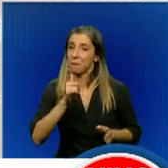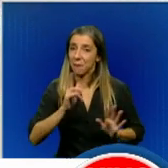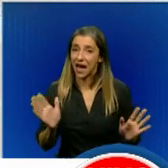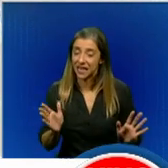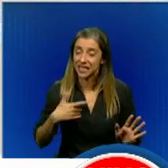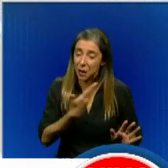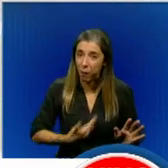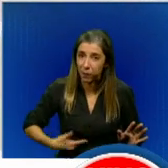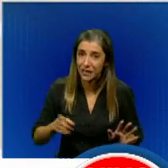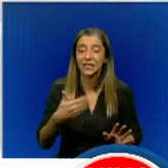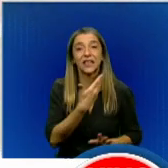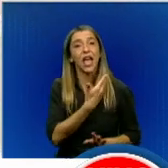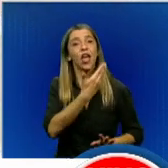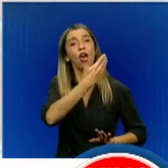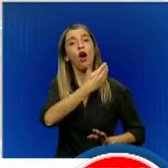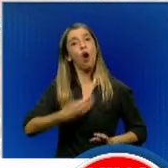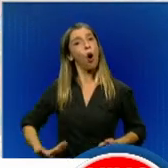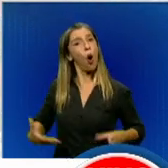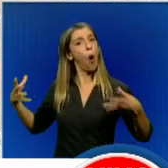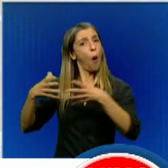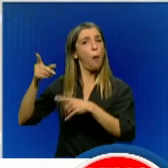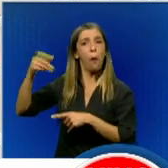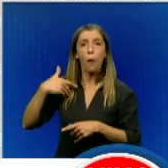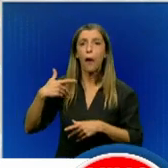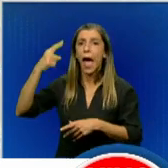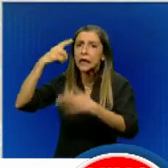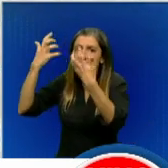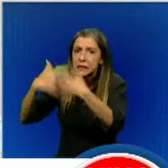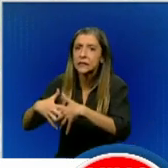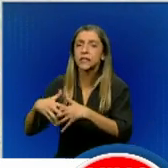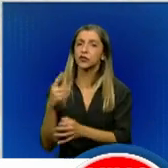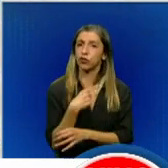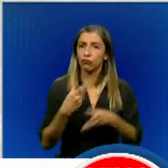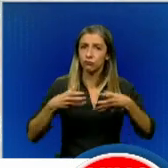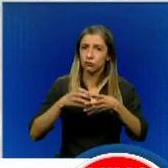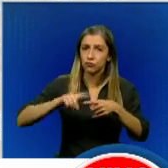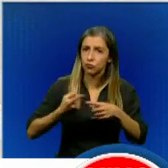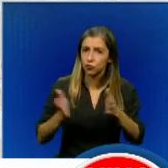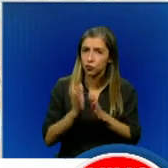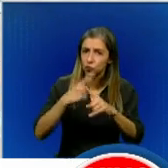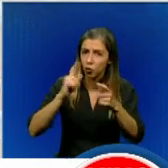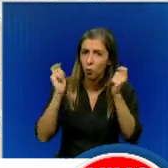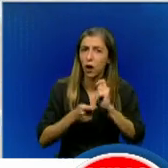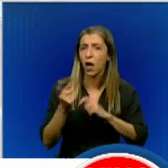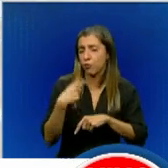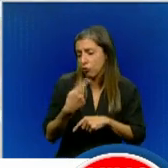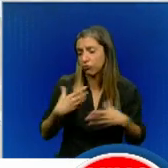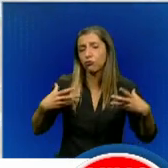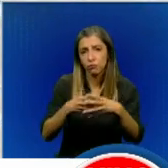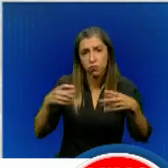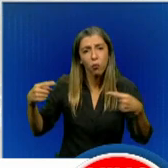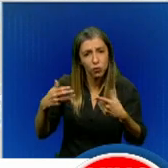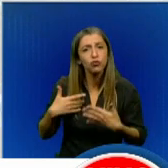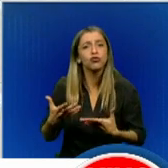que el gobierno debe recapacitar nosotros desde juntos por el cambio de la oposición hemos acompañado muchos de los proyectos